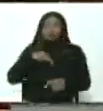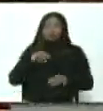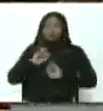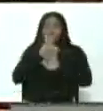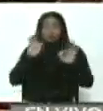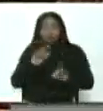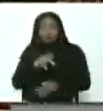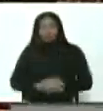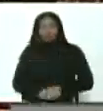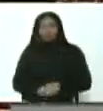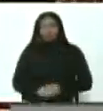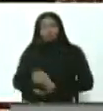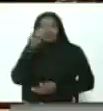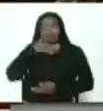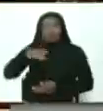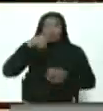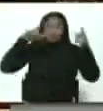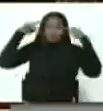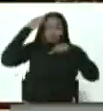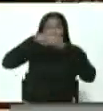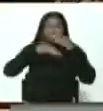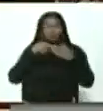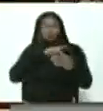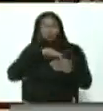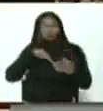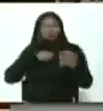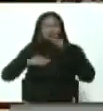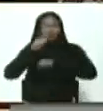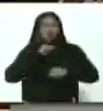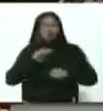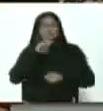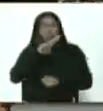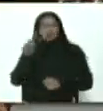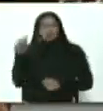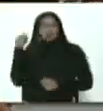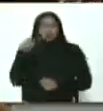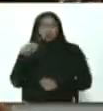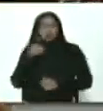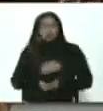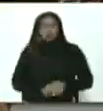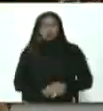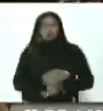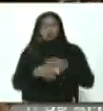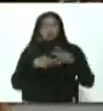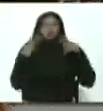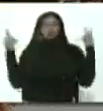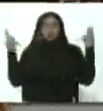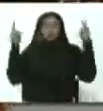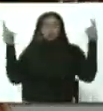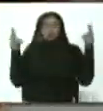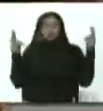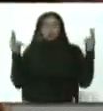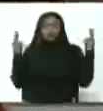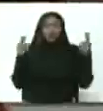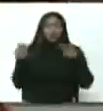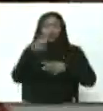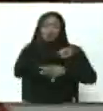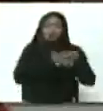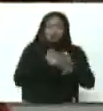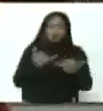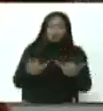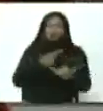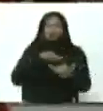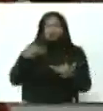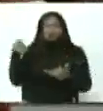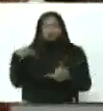el pueblo de Chávez, el que va a defender este 21 de noviembre la victoria arrolladora que va a